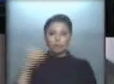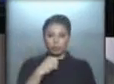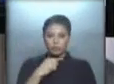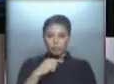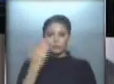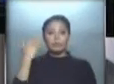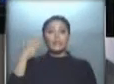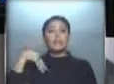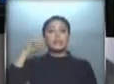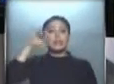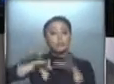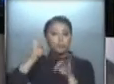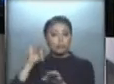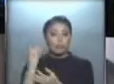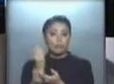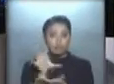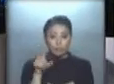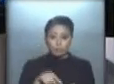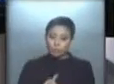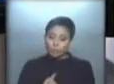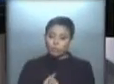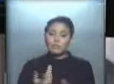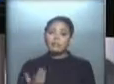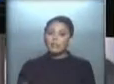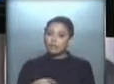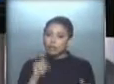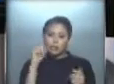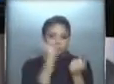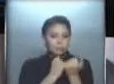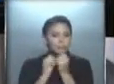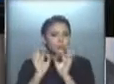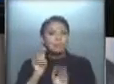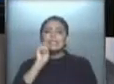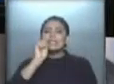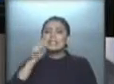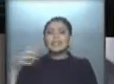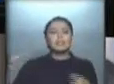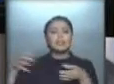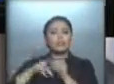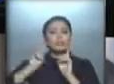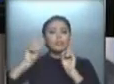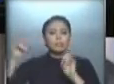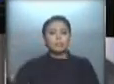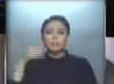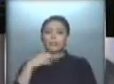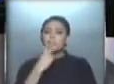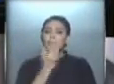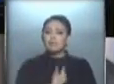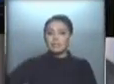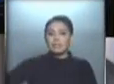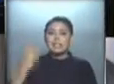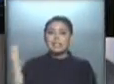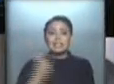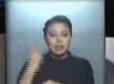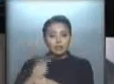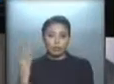de los votos del Frente Renovador en la provincia, se están consensuando quién del peronismo disidente será el vicepresidente